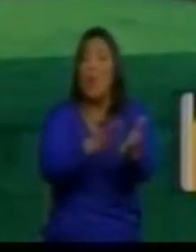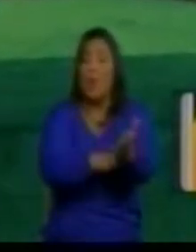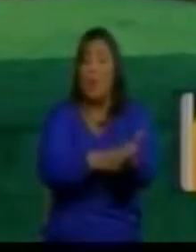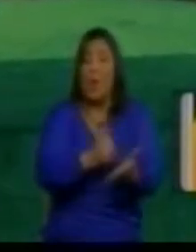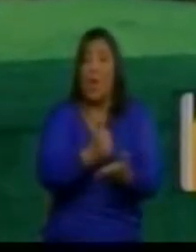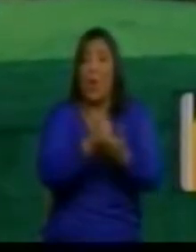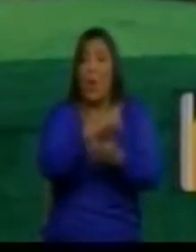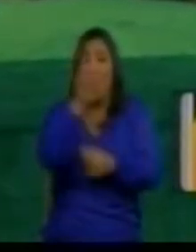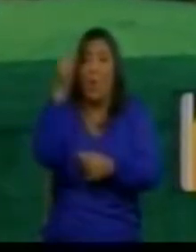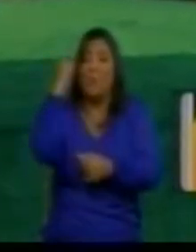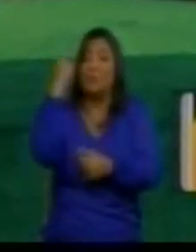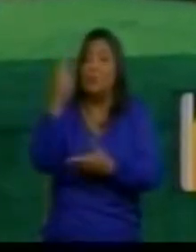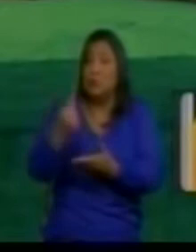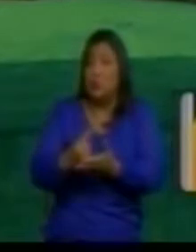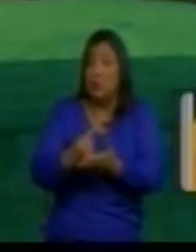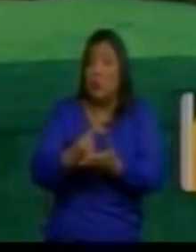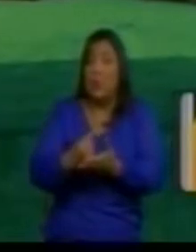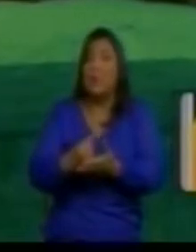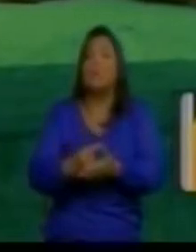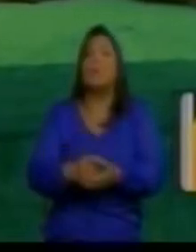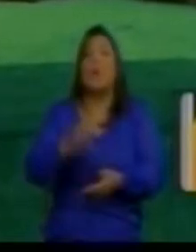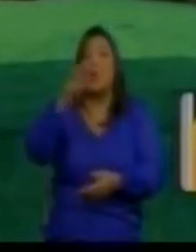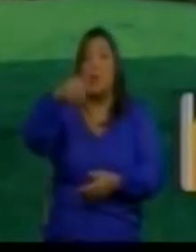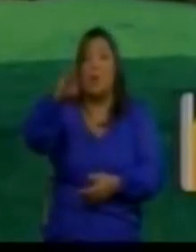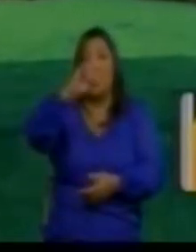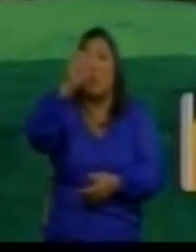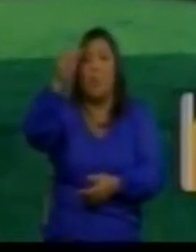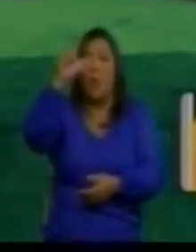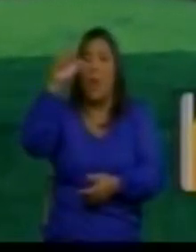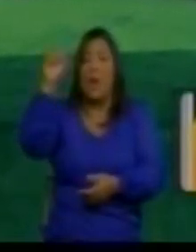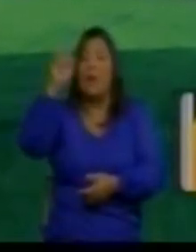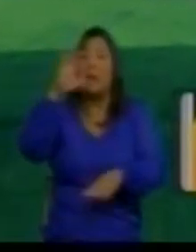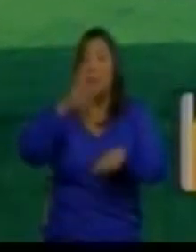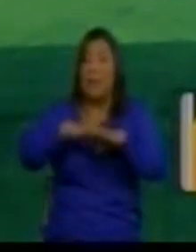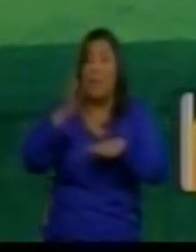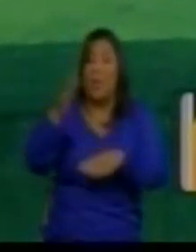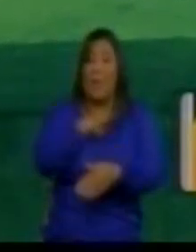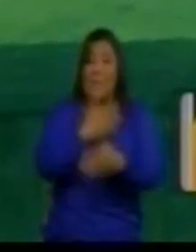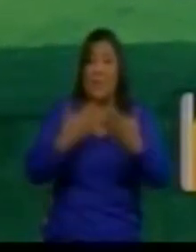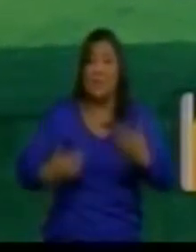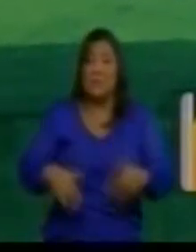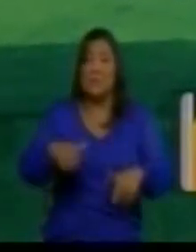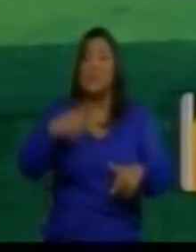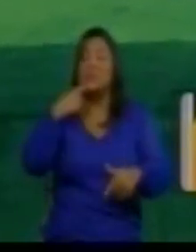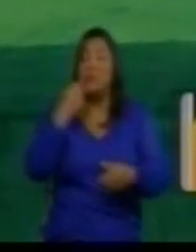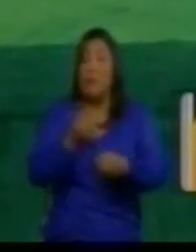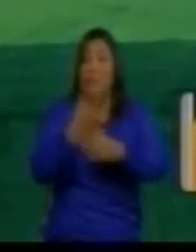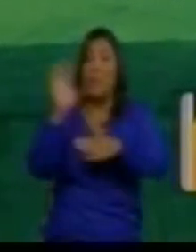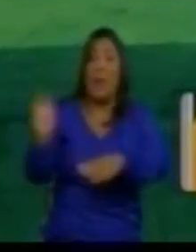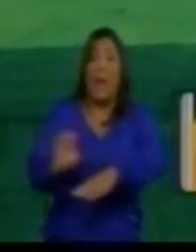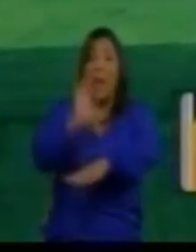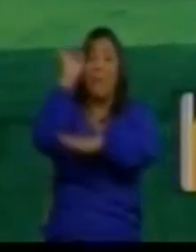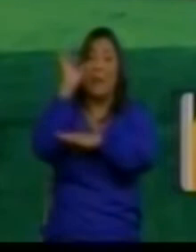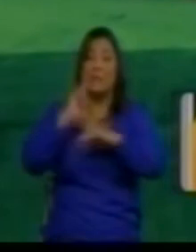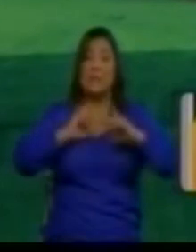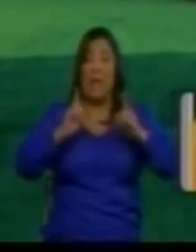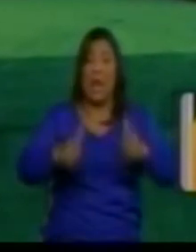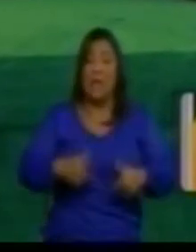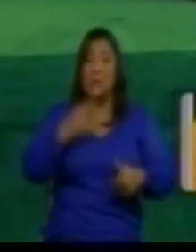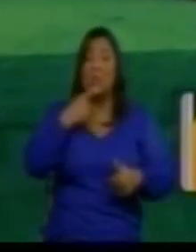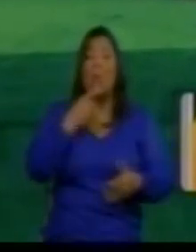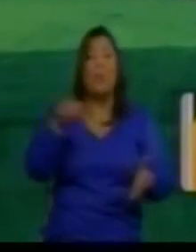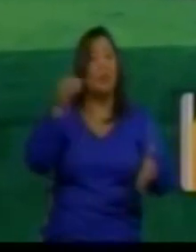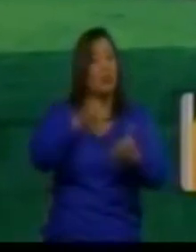el gobierno del Guayas. Morales dijo que ante el llamado del presidente Lenín Moreno de declarar la emergencia social sanitaria, dispuso